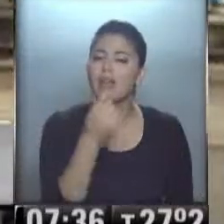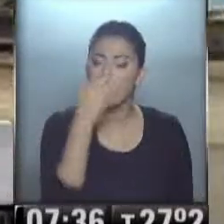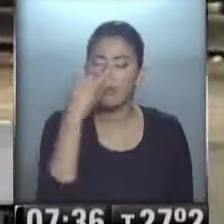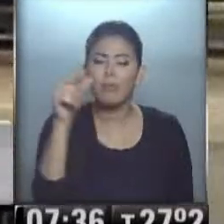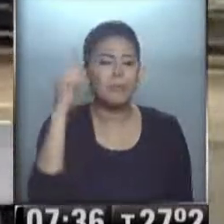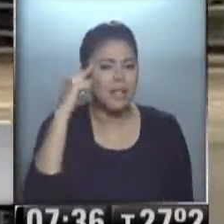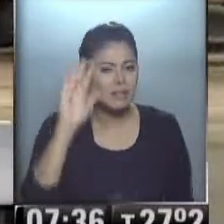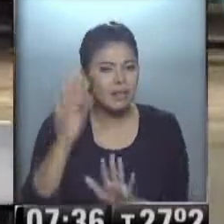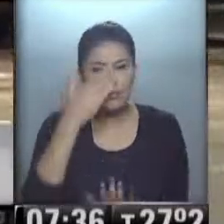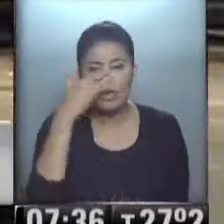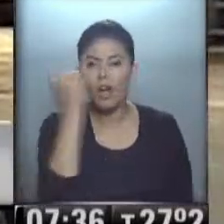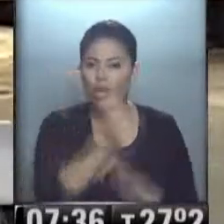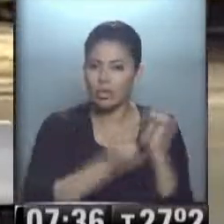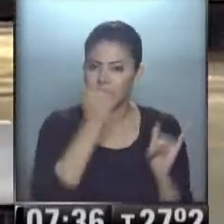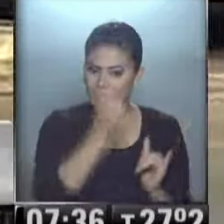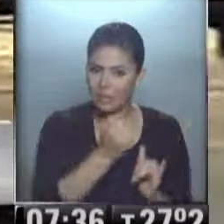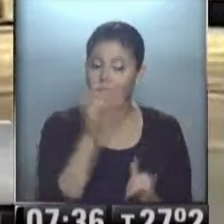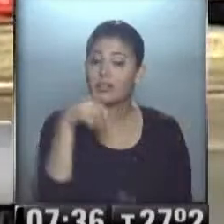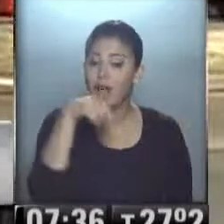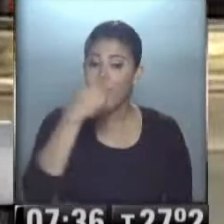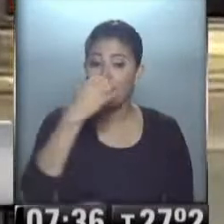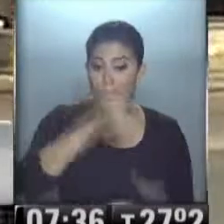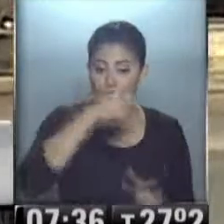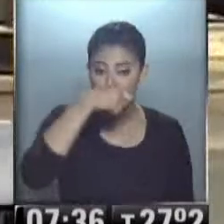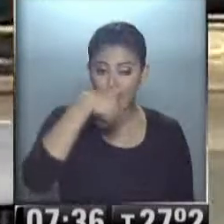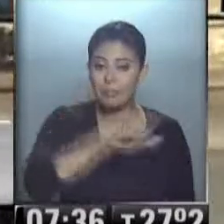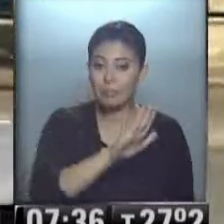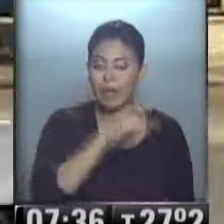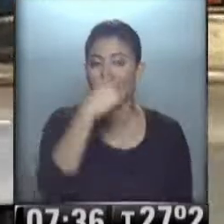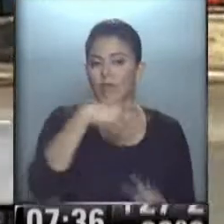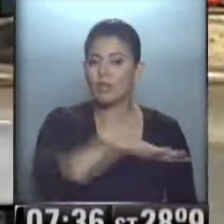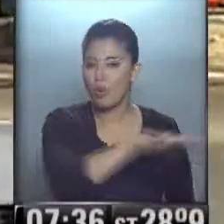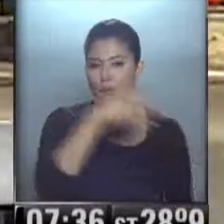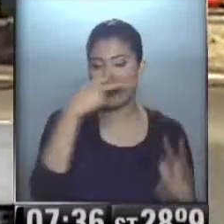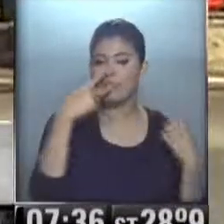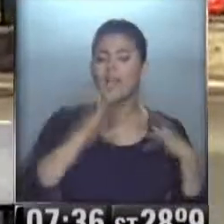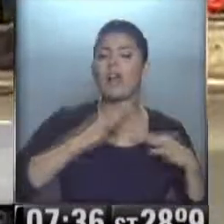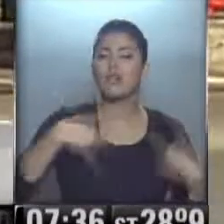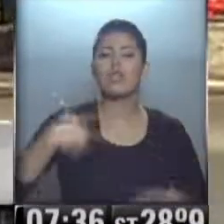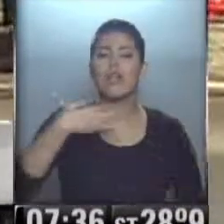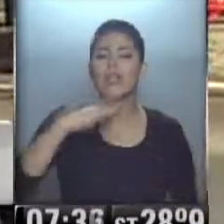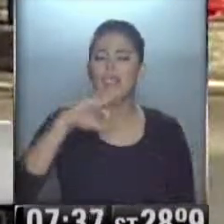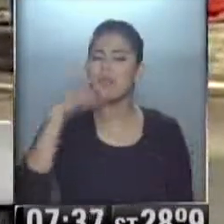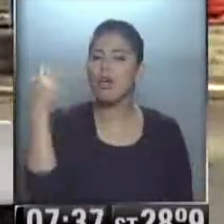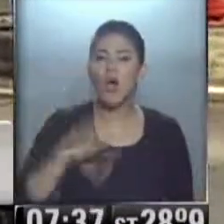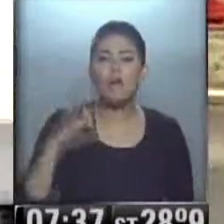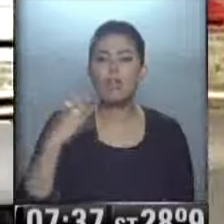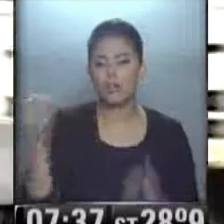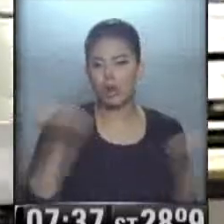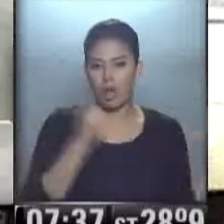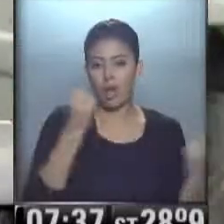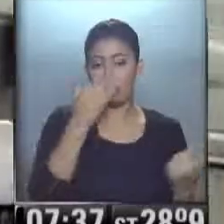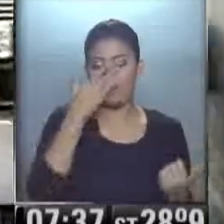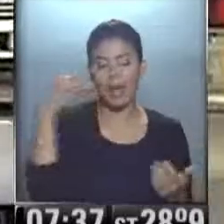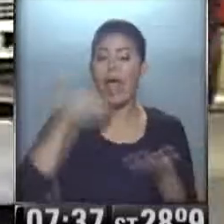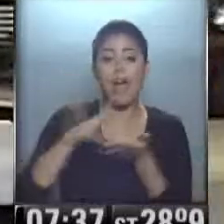pensar para que le cuentes a la gente que está partiendo nuestros días hacia un lugar de vacaciones que tiene que llevar en el auto en la ruta para no tener ningún tipo de